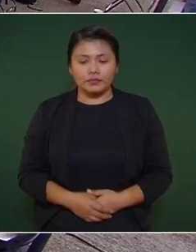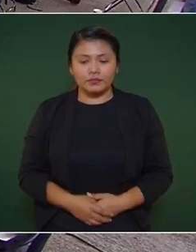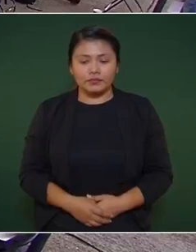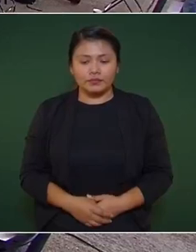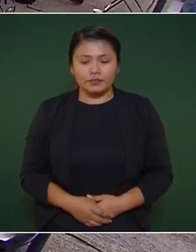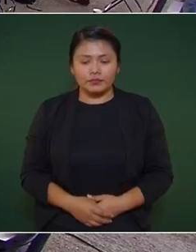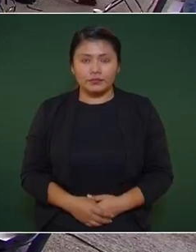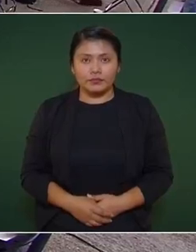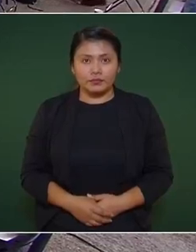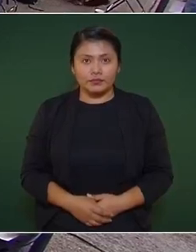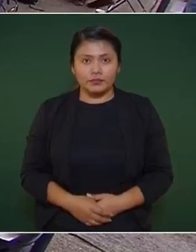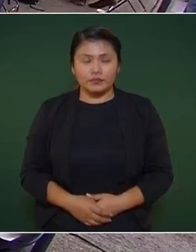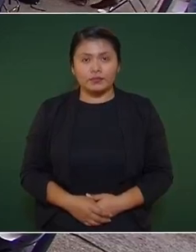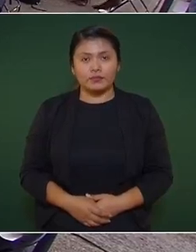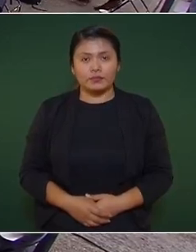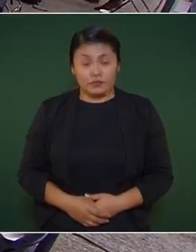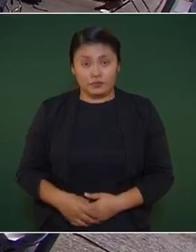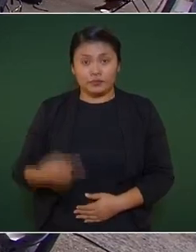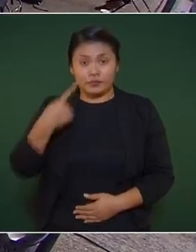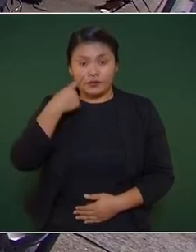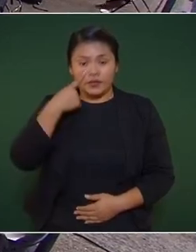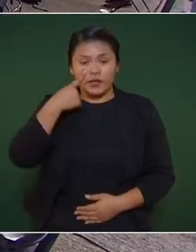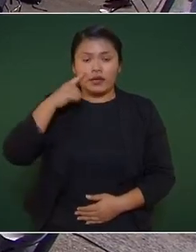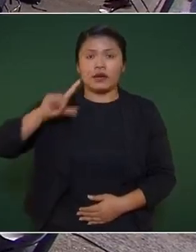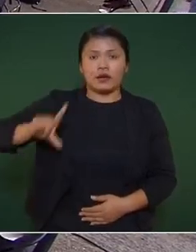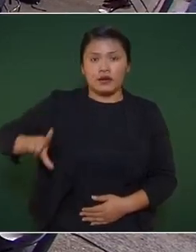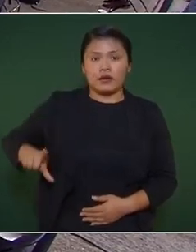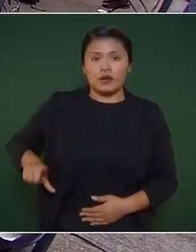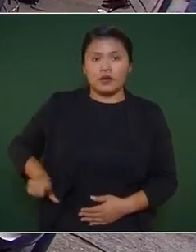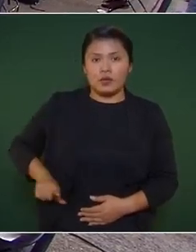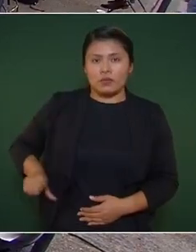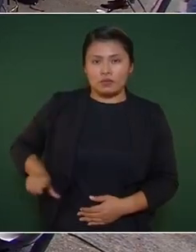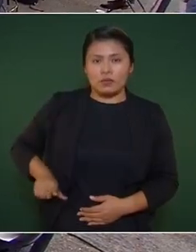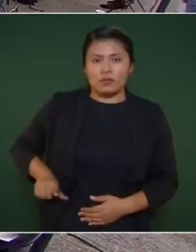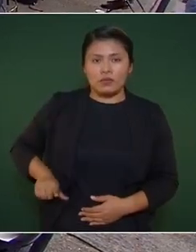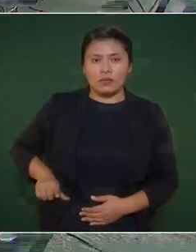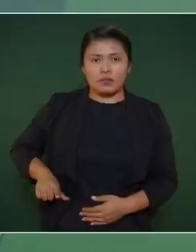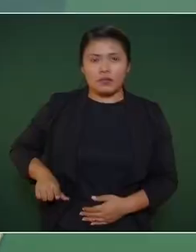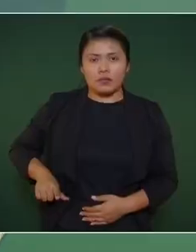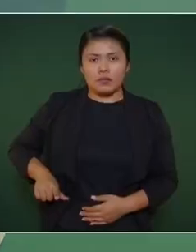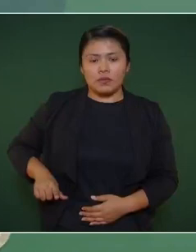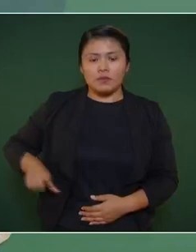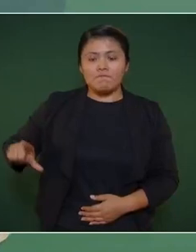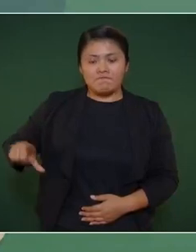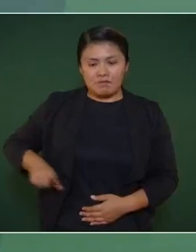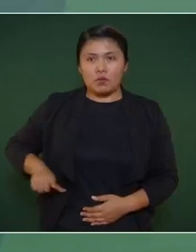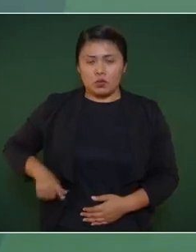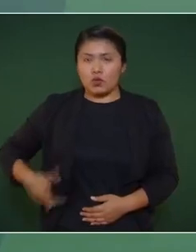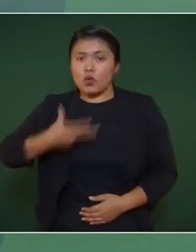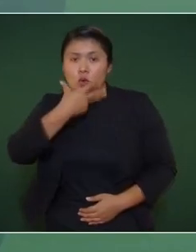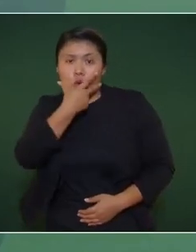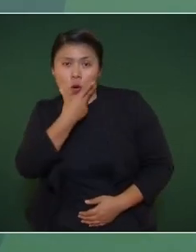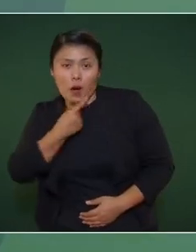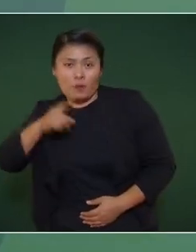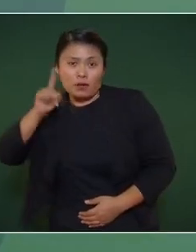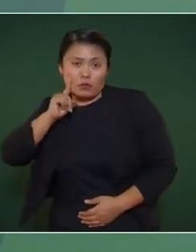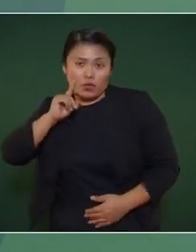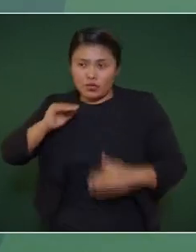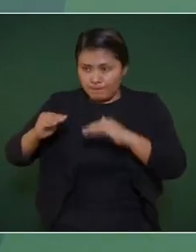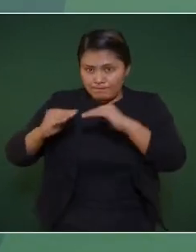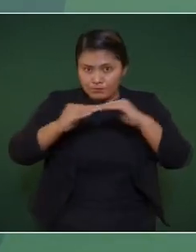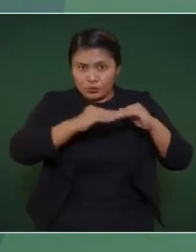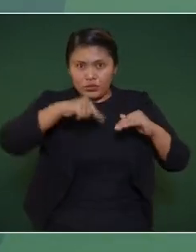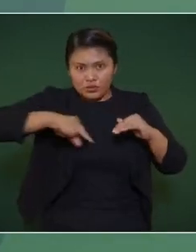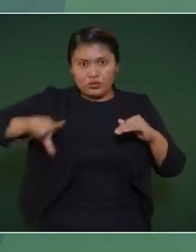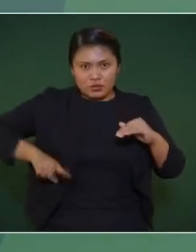ese gobierno ya quedamos, se integra por mujeres y hombres con convicciones,